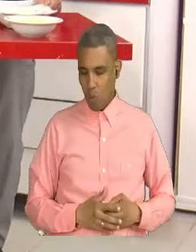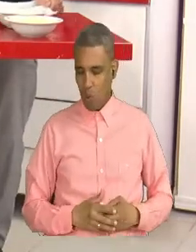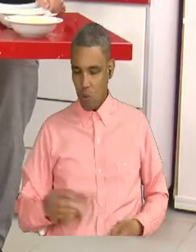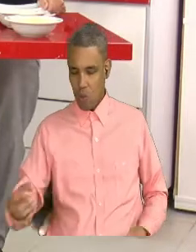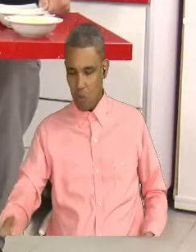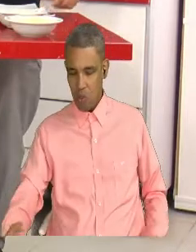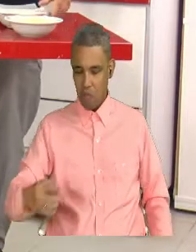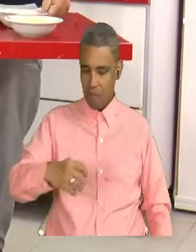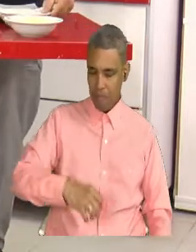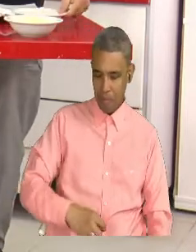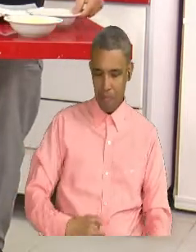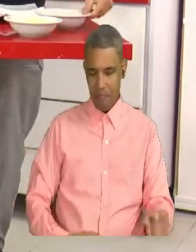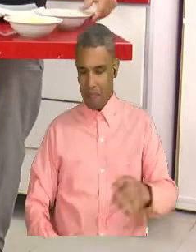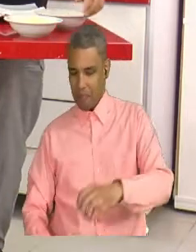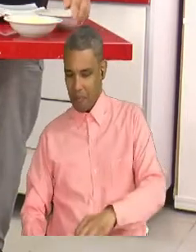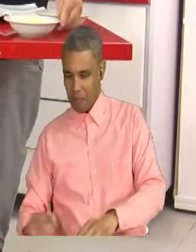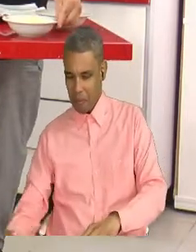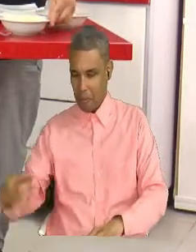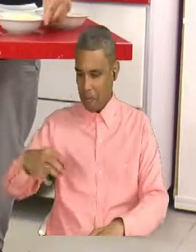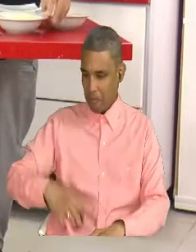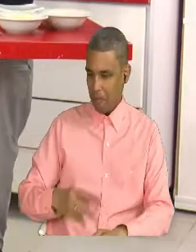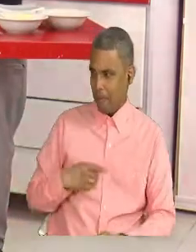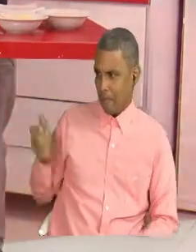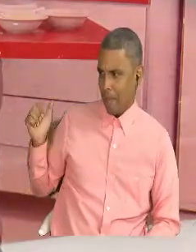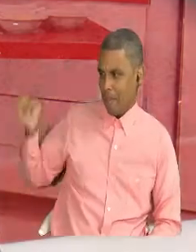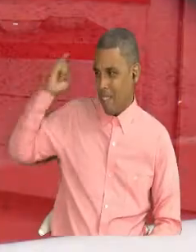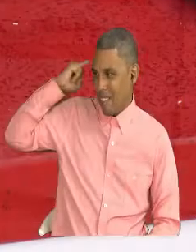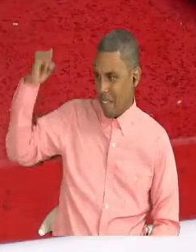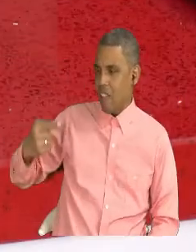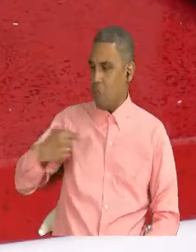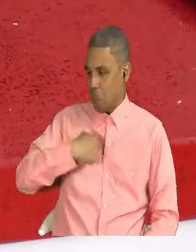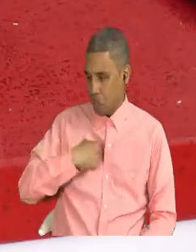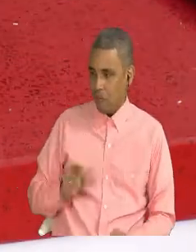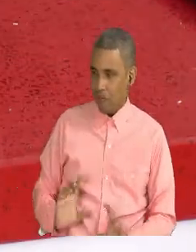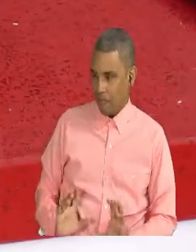compañero Wilson, sí. Entonces vamos a emplatar en ese. A ver, ¿cuál es la idea?